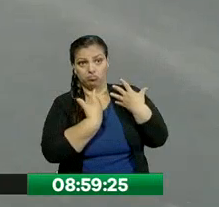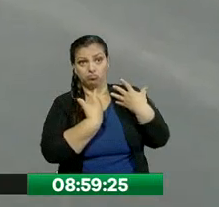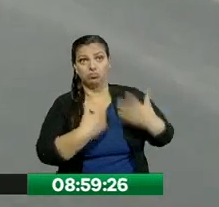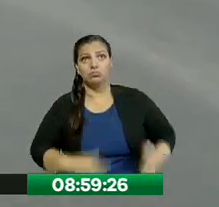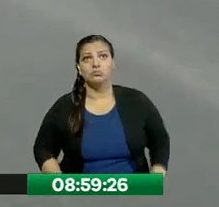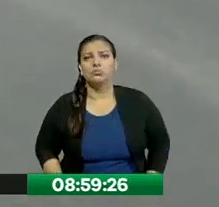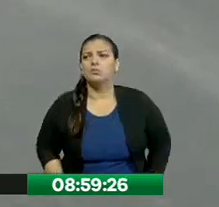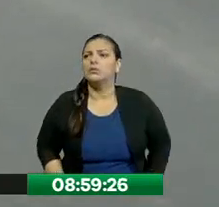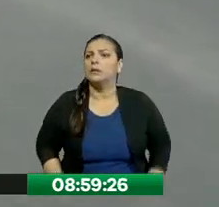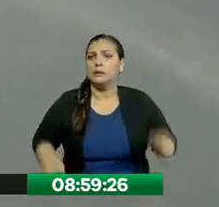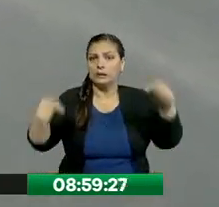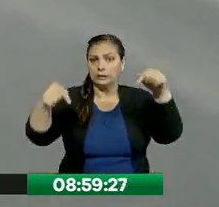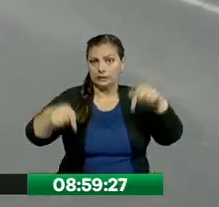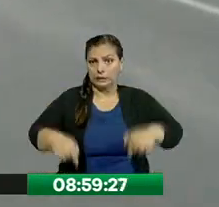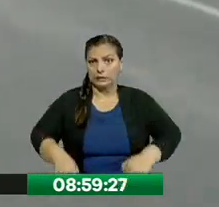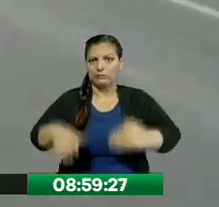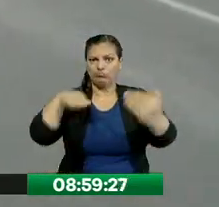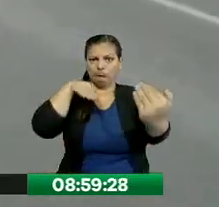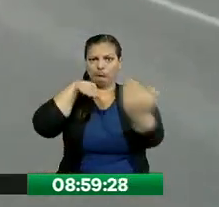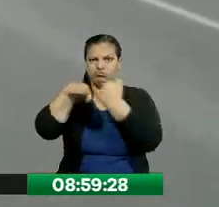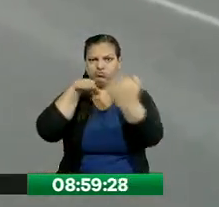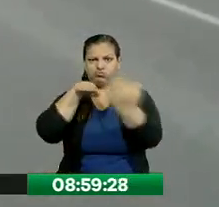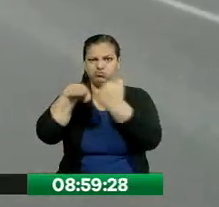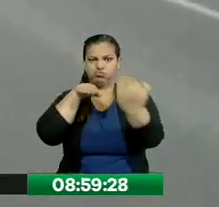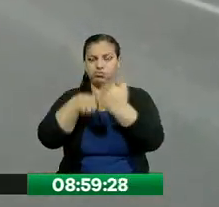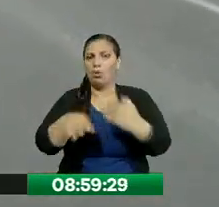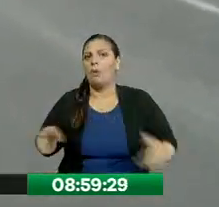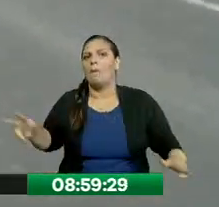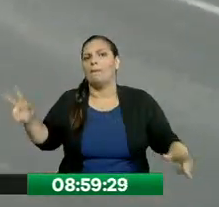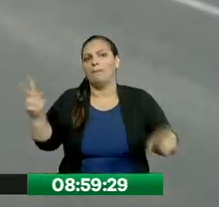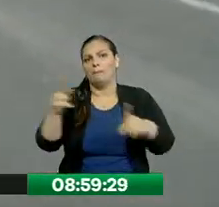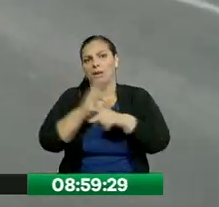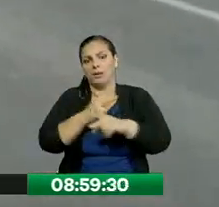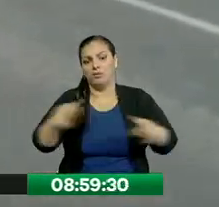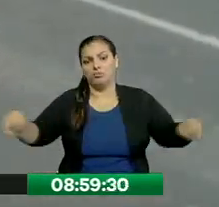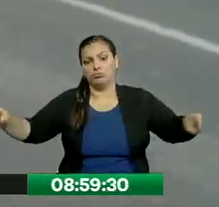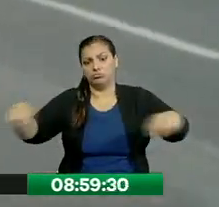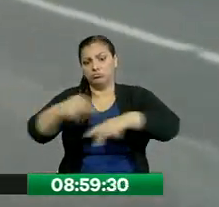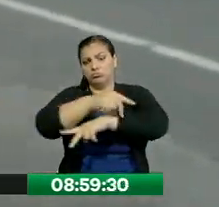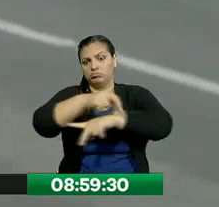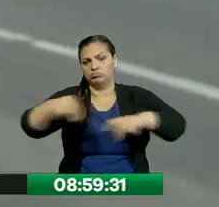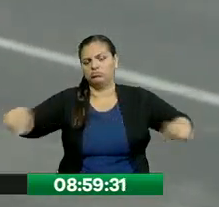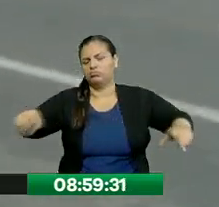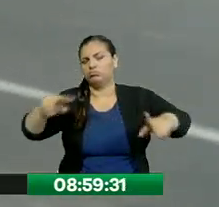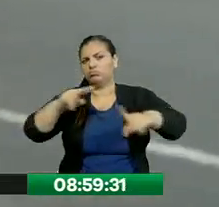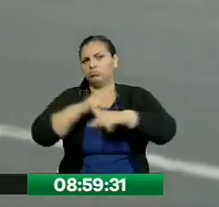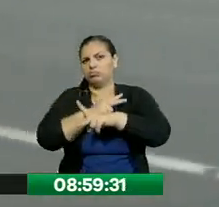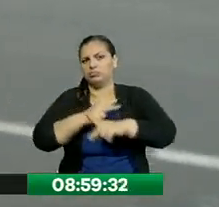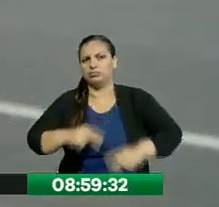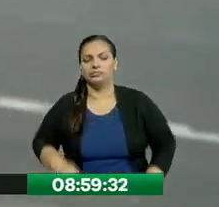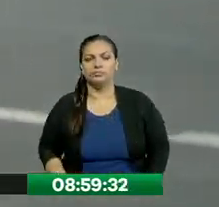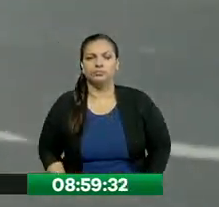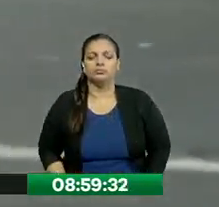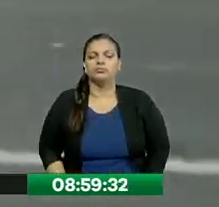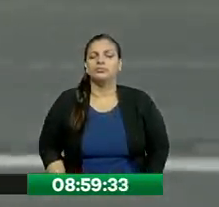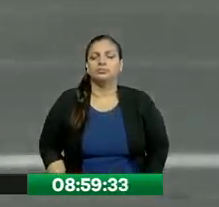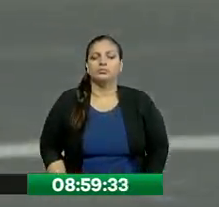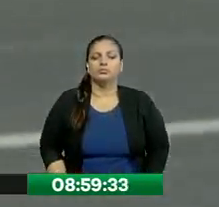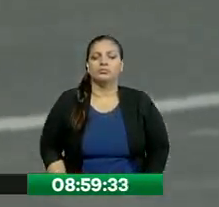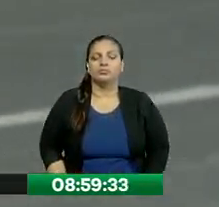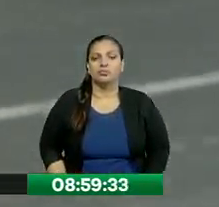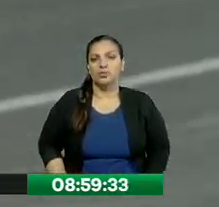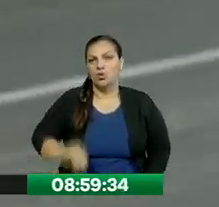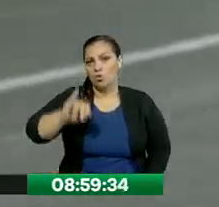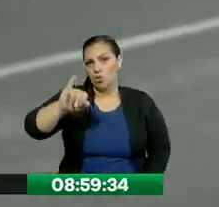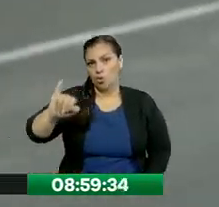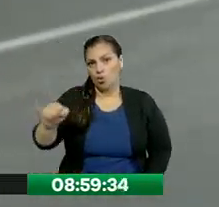que jugarse la vida al cruzar la vía de un lugar a otro. Y el último accidente de tránsito se registró el pasado